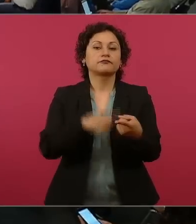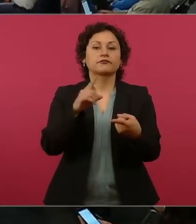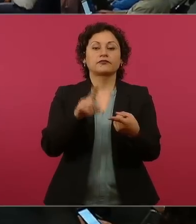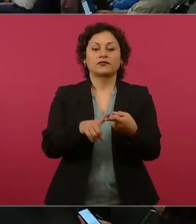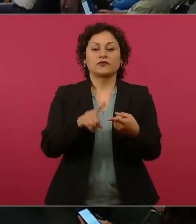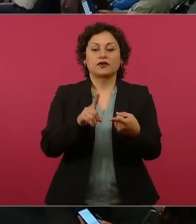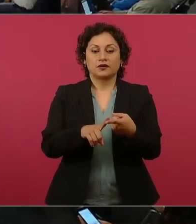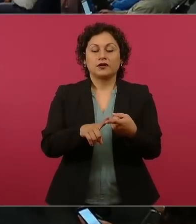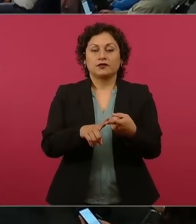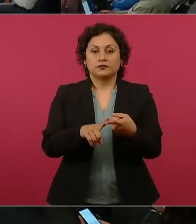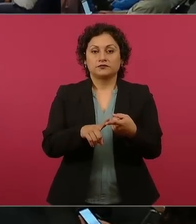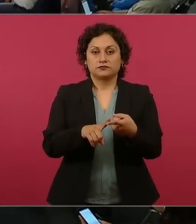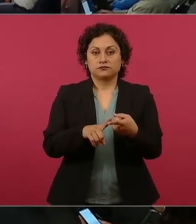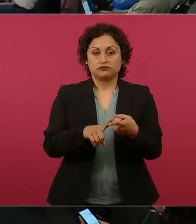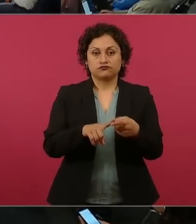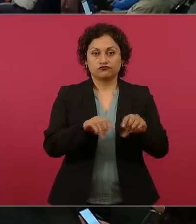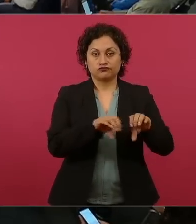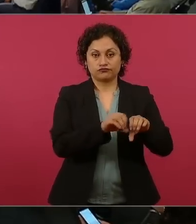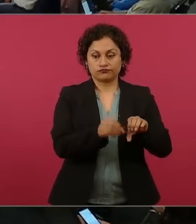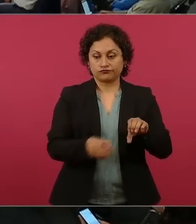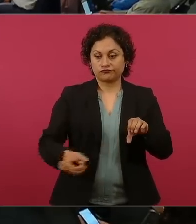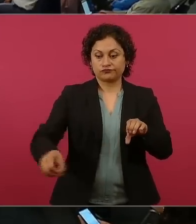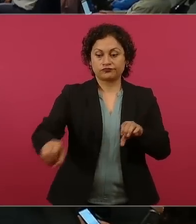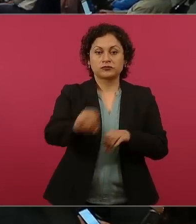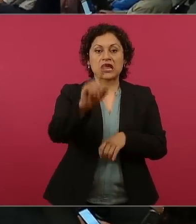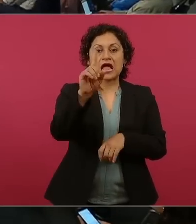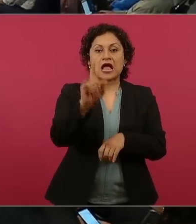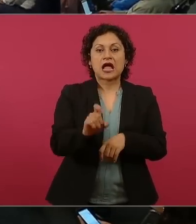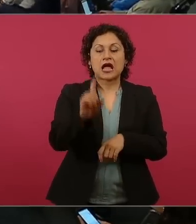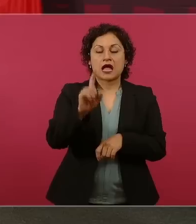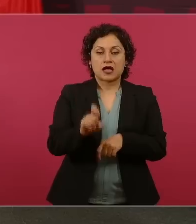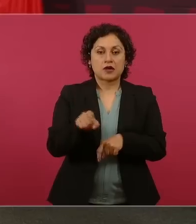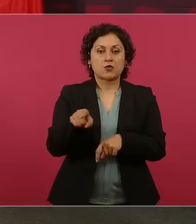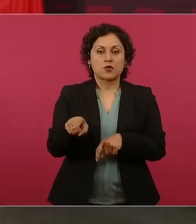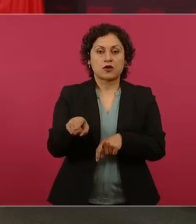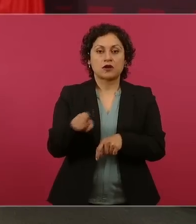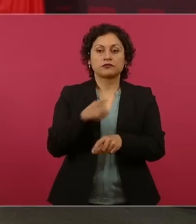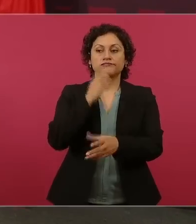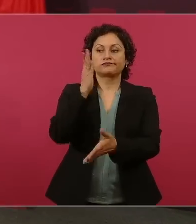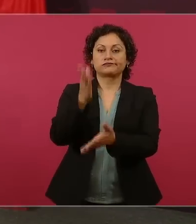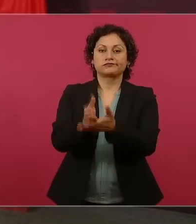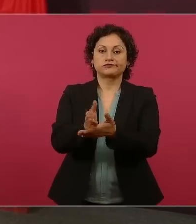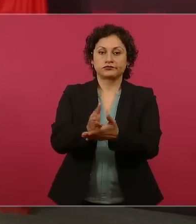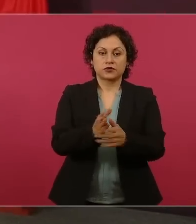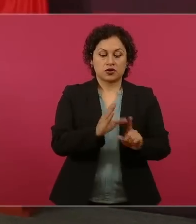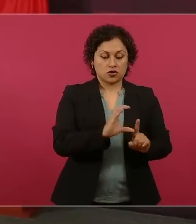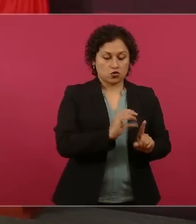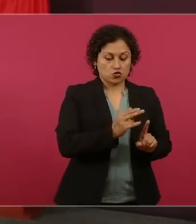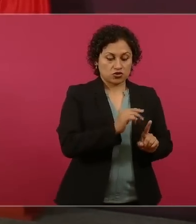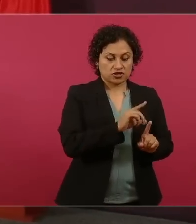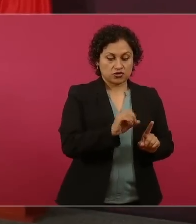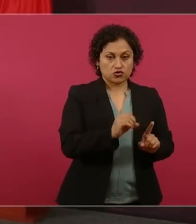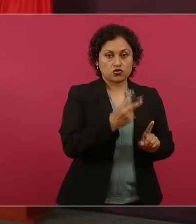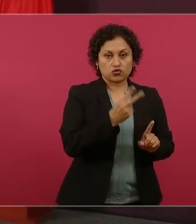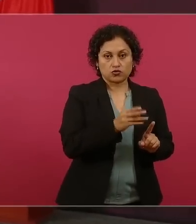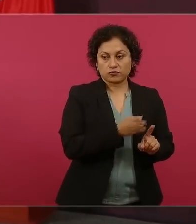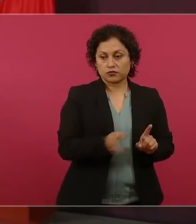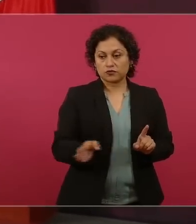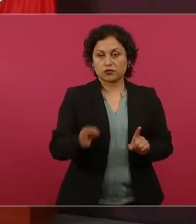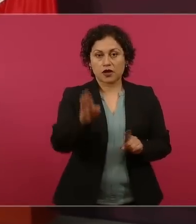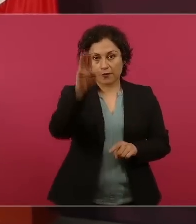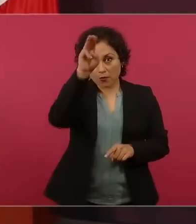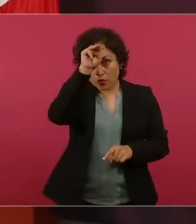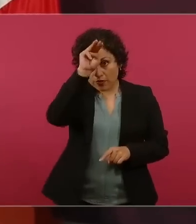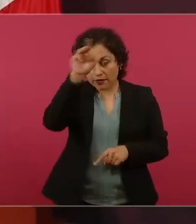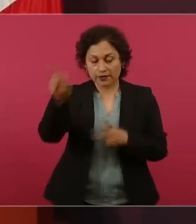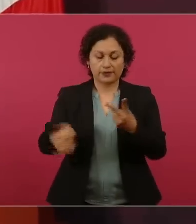el acueducto que va a llevar agua del Cuchillo 2 a Monterrey,